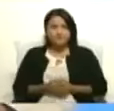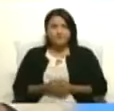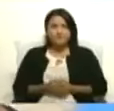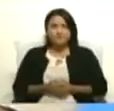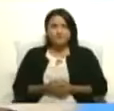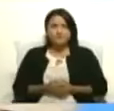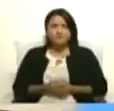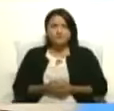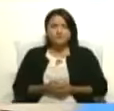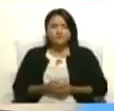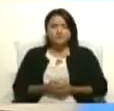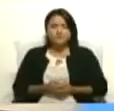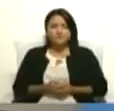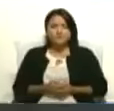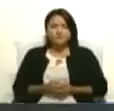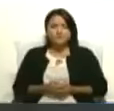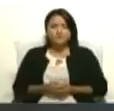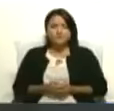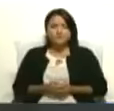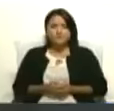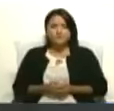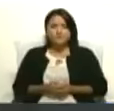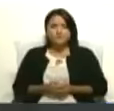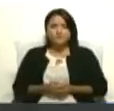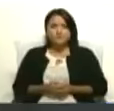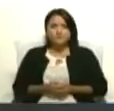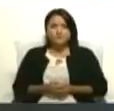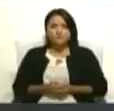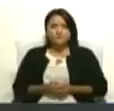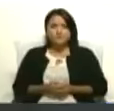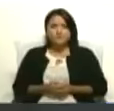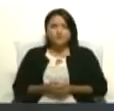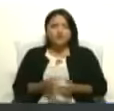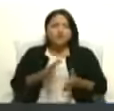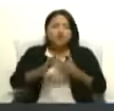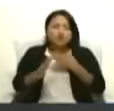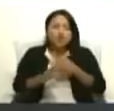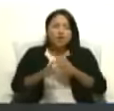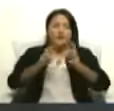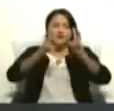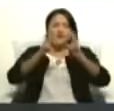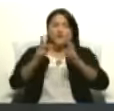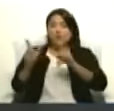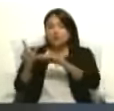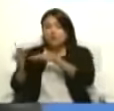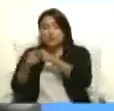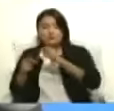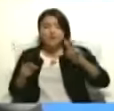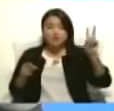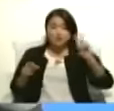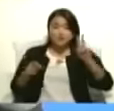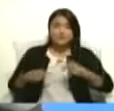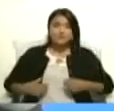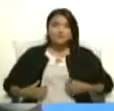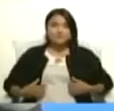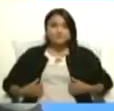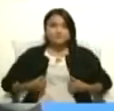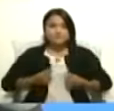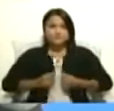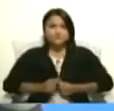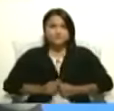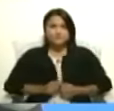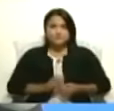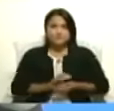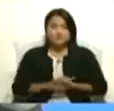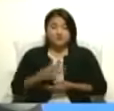detrás del financiamiento de guyan en la disputa con Venezuela que sol me imagino que después de decir eso se tocó la